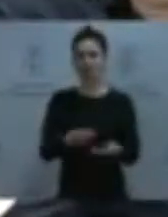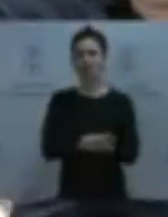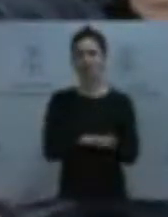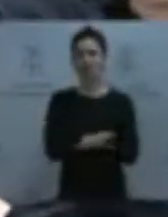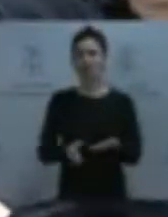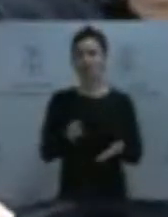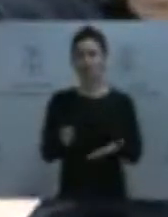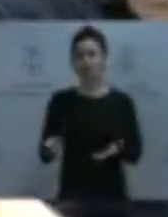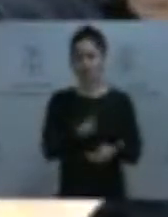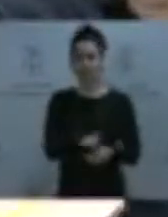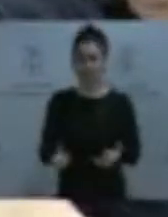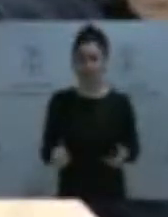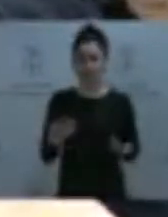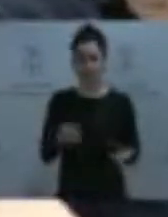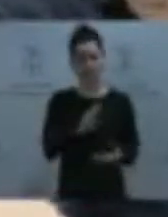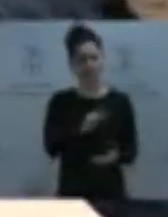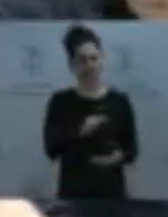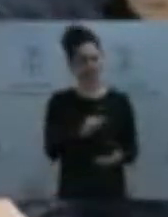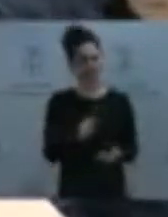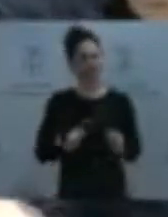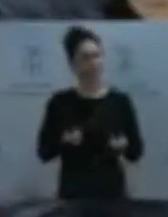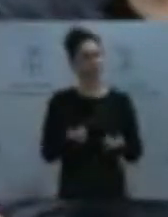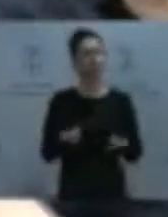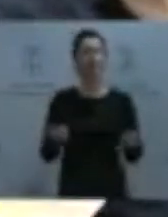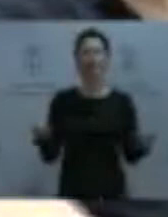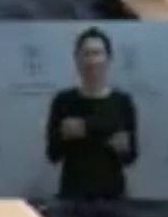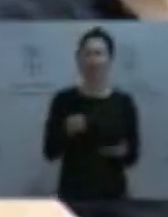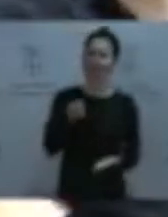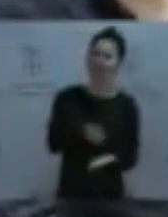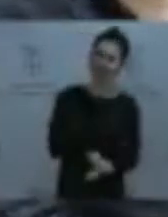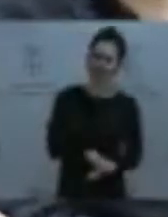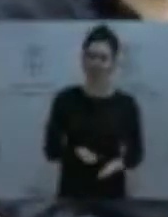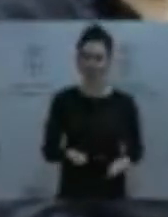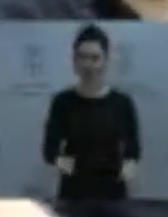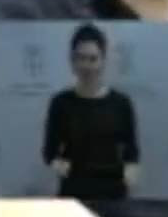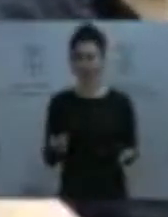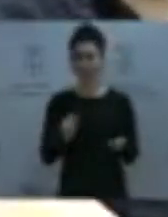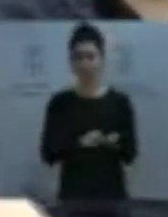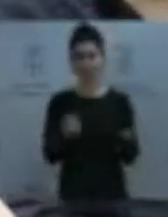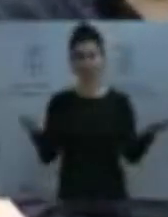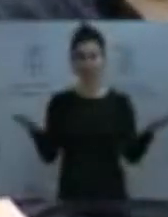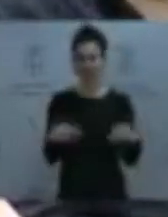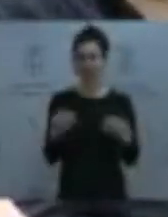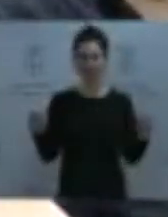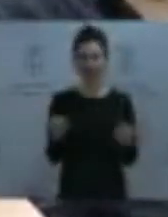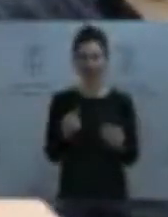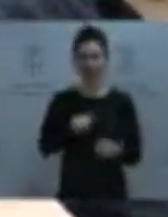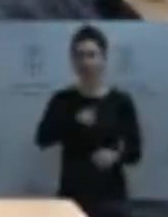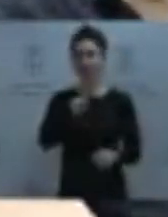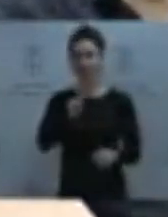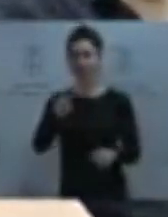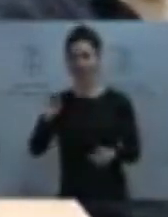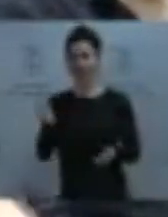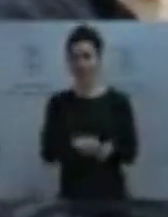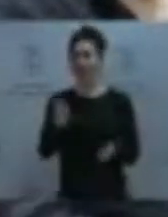cuota inicial? ¿Qué hay de ese contrato que no existe? ¿Qué hay de esos 120.000 euros? Telecable puede presentar un recurso, pero ustedes, ¿cómo es que